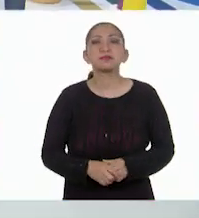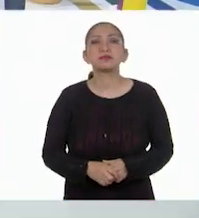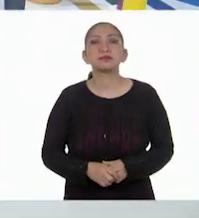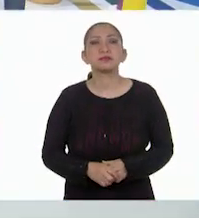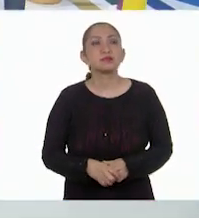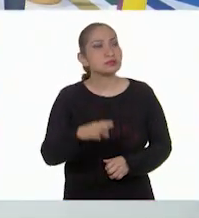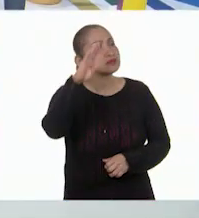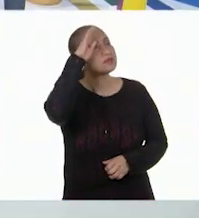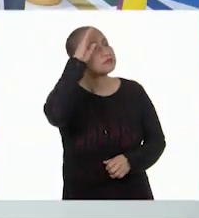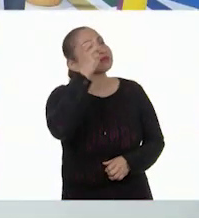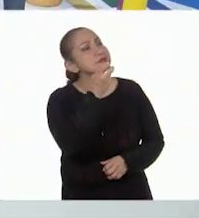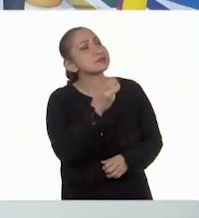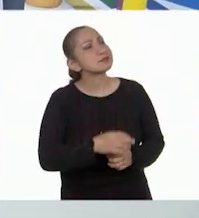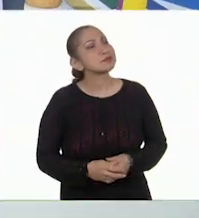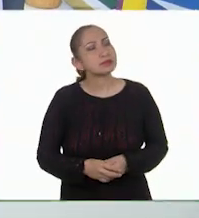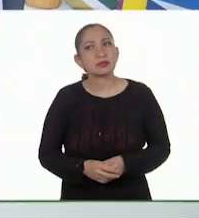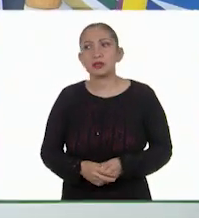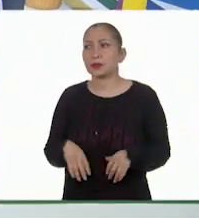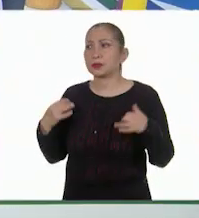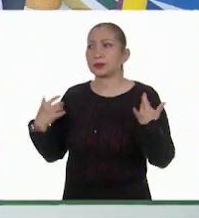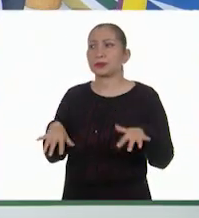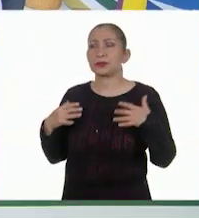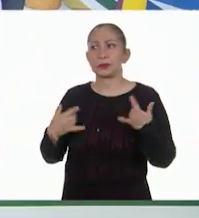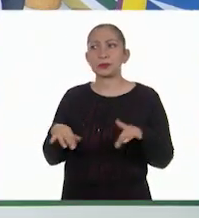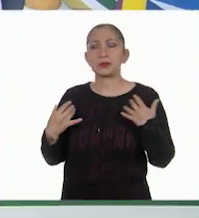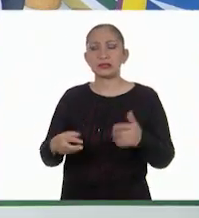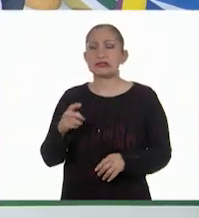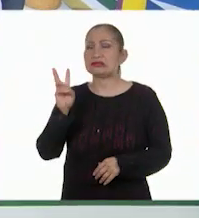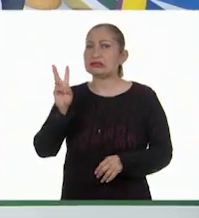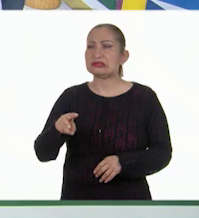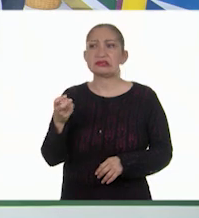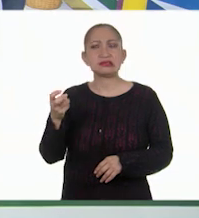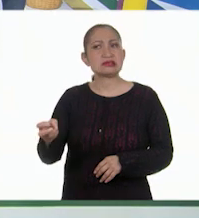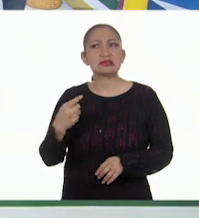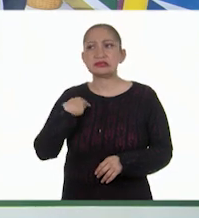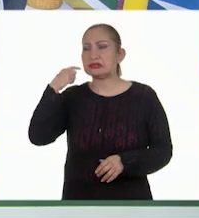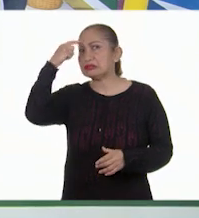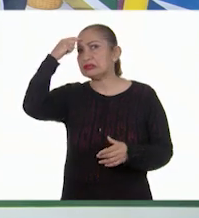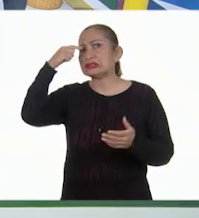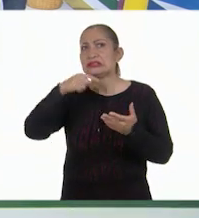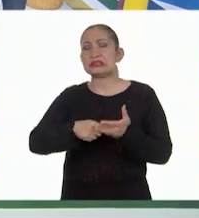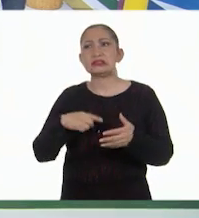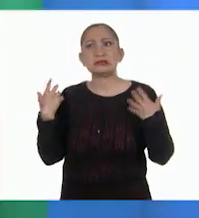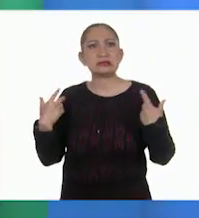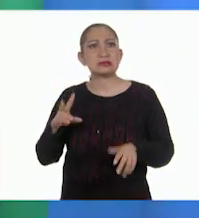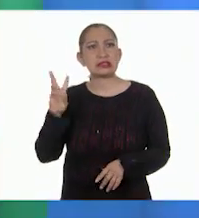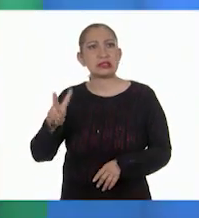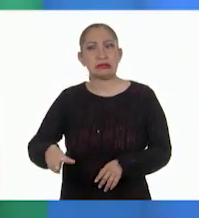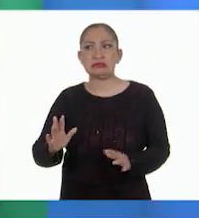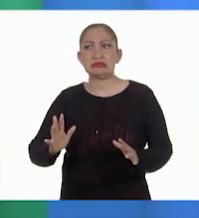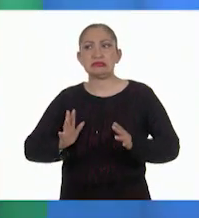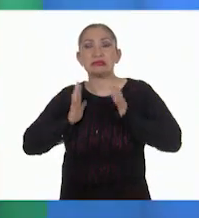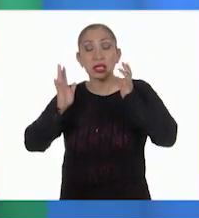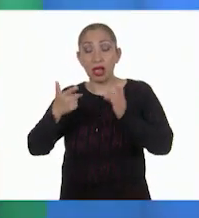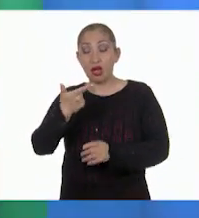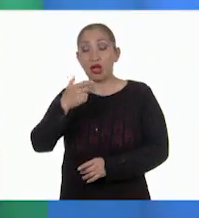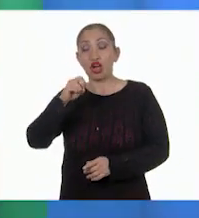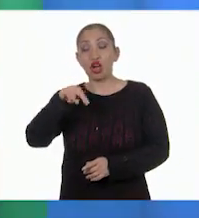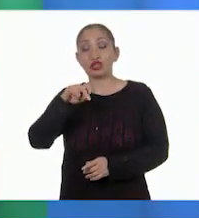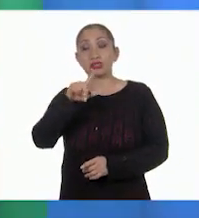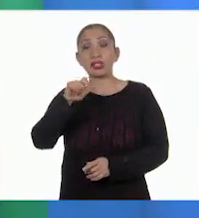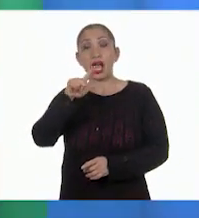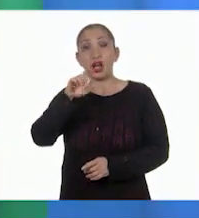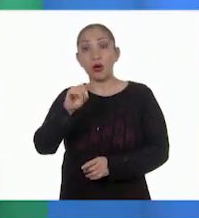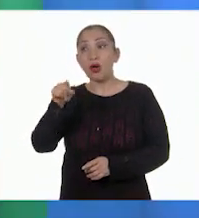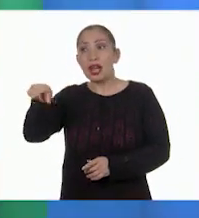¿Cómo lo ves, Juan Carlos? Maestra, eso sí que no me lo esperaba. Gonzalo Guerrero